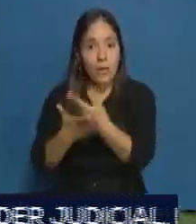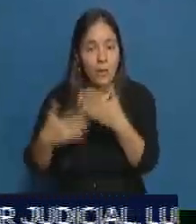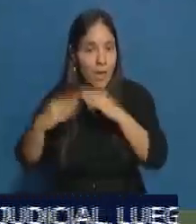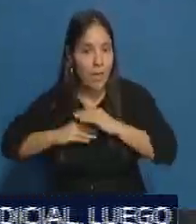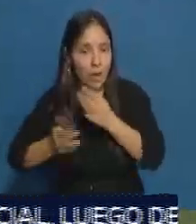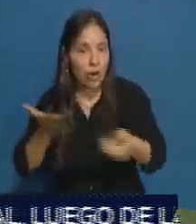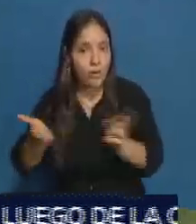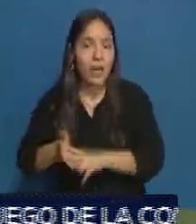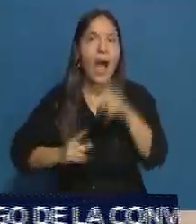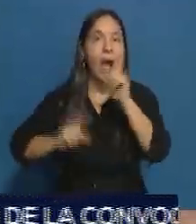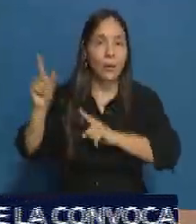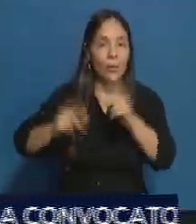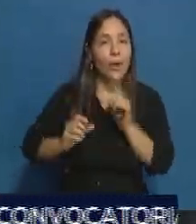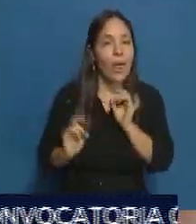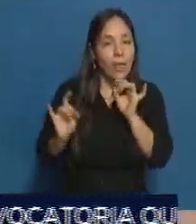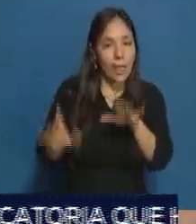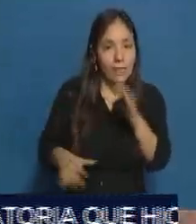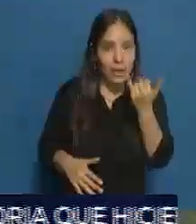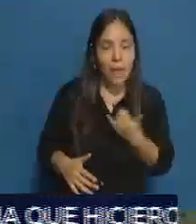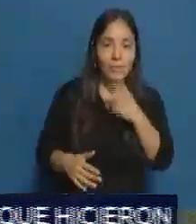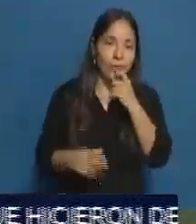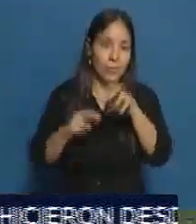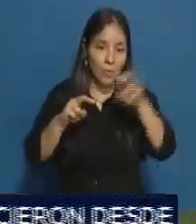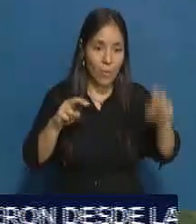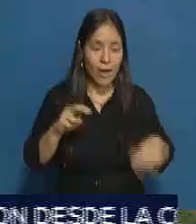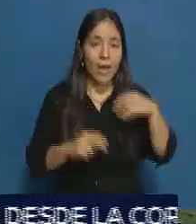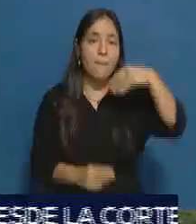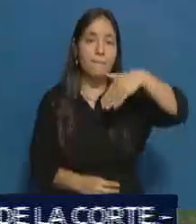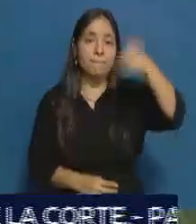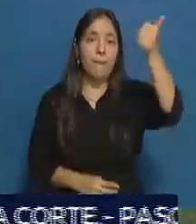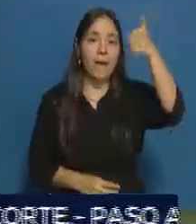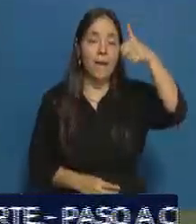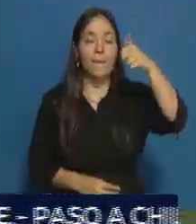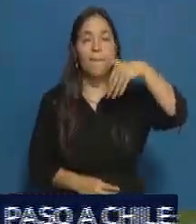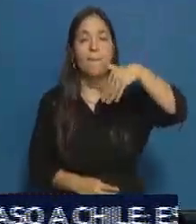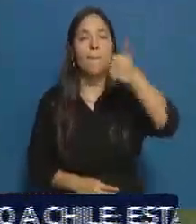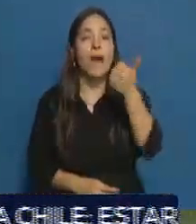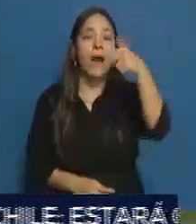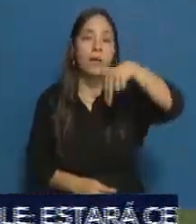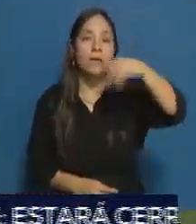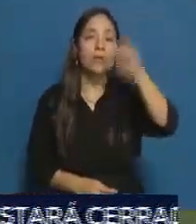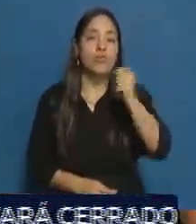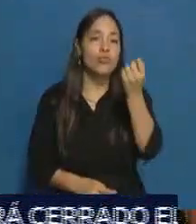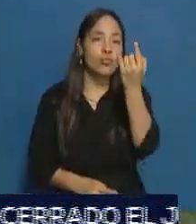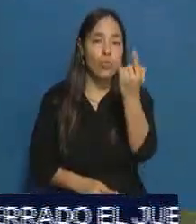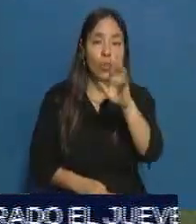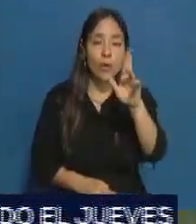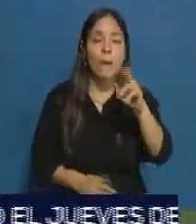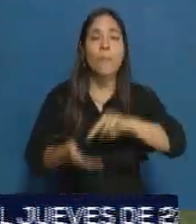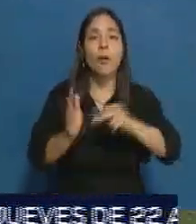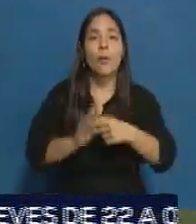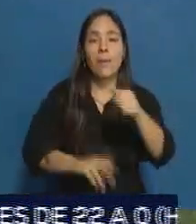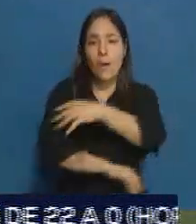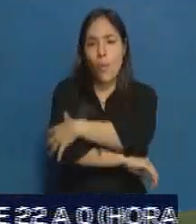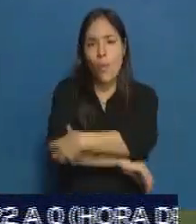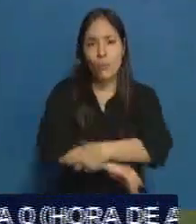ejemplo, la baja ya por un mes seguramente de Mansur, que es luxó el codo, no va a poder estar, tiene ya yeso en